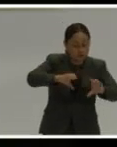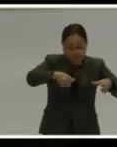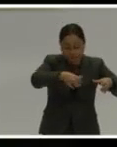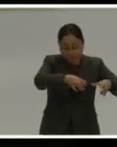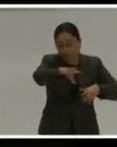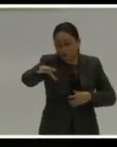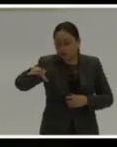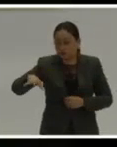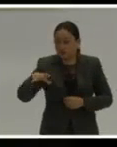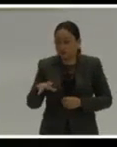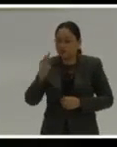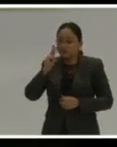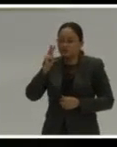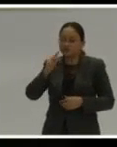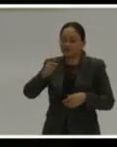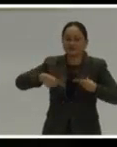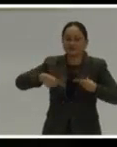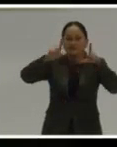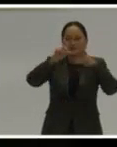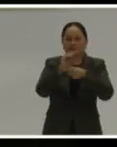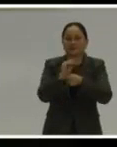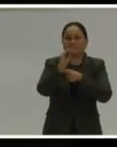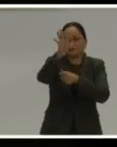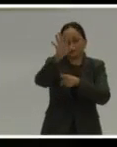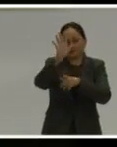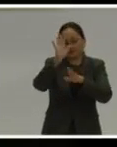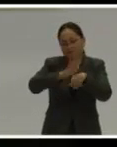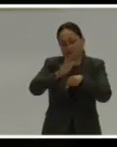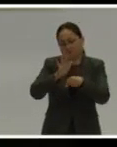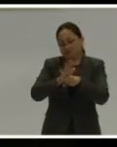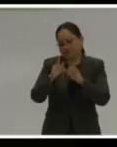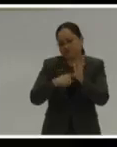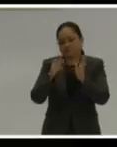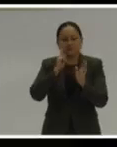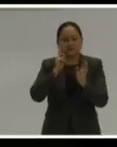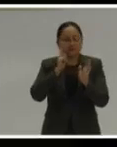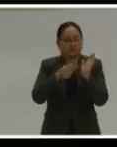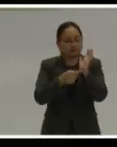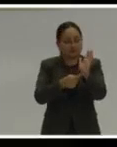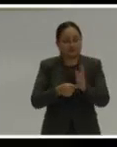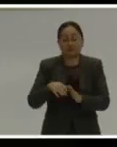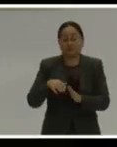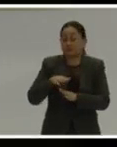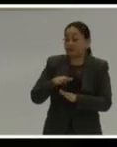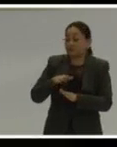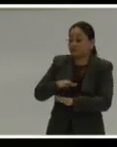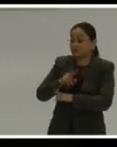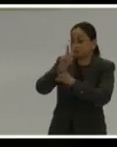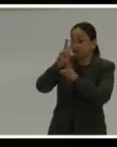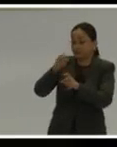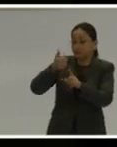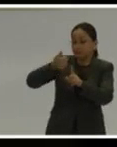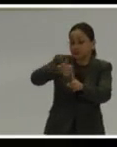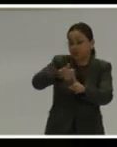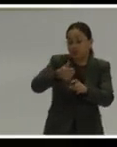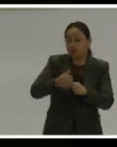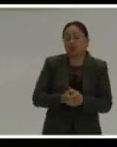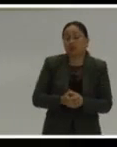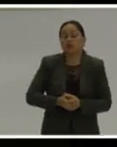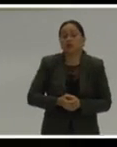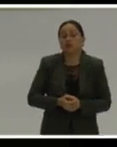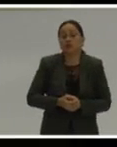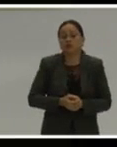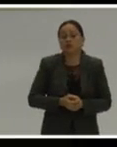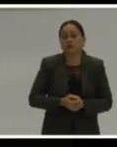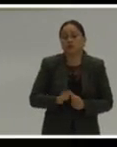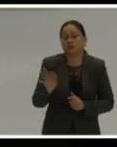las imágenes, son más elocuentes. En el tema de autonomías, no es que, ¿no?